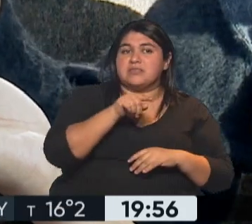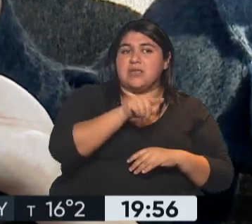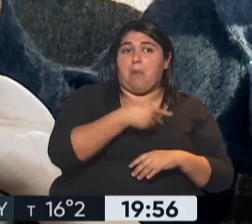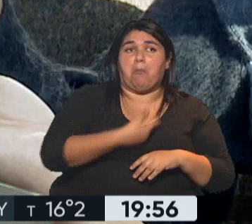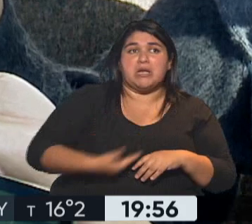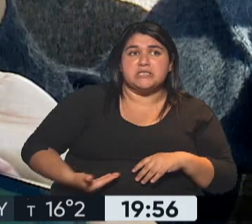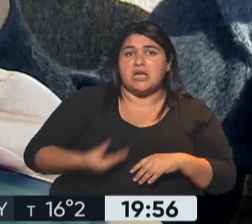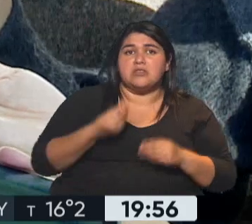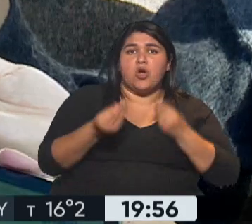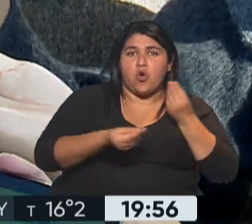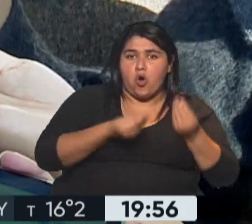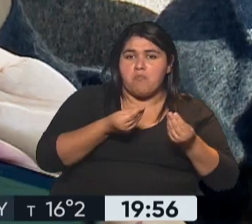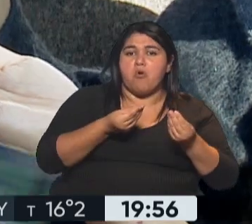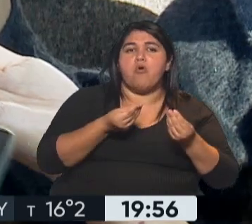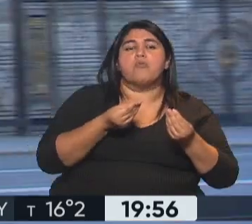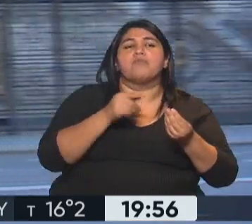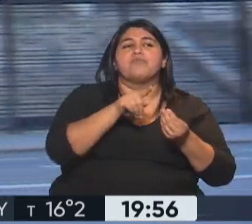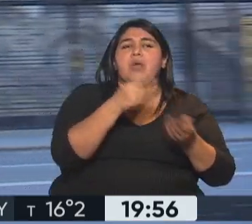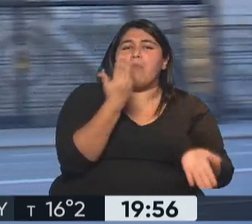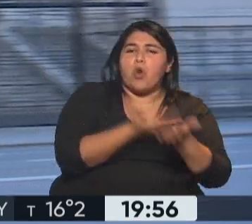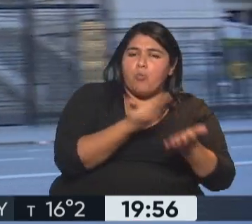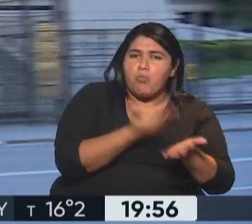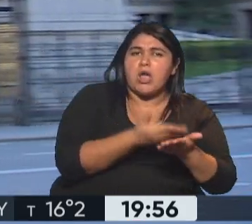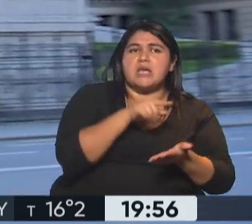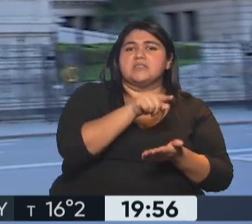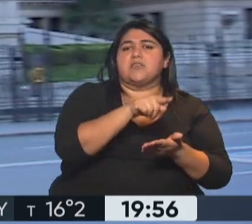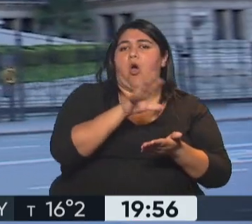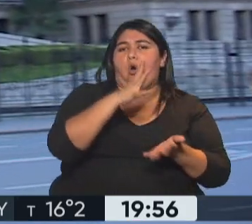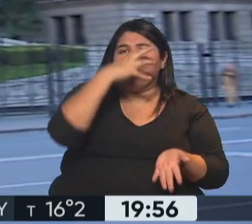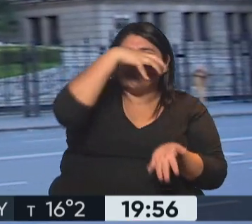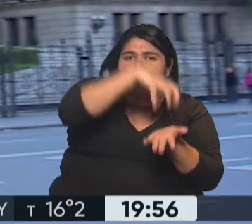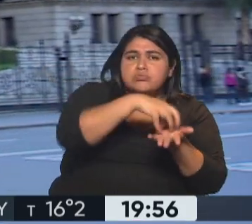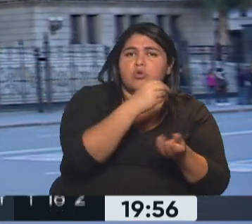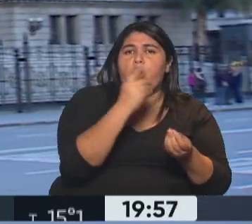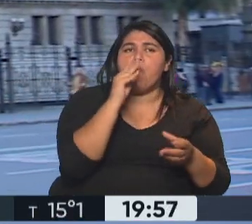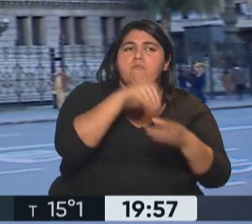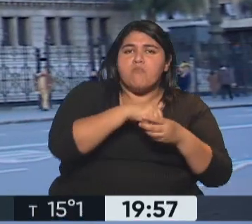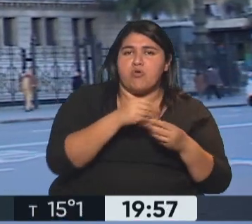para hacer este tipo de planteos ante un órgano jurisdiccional, por ejemplo.